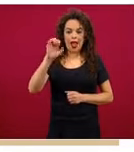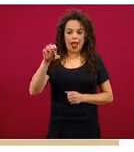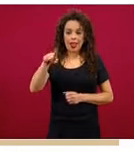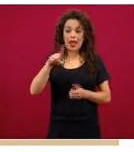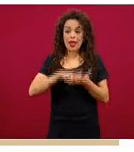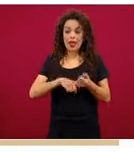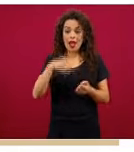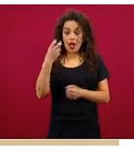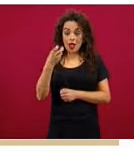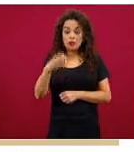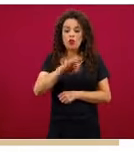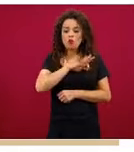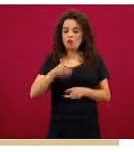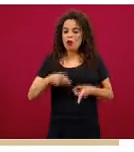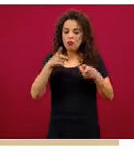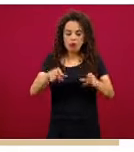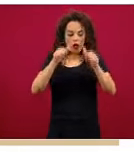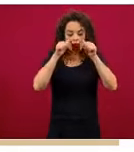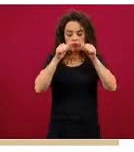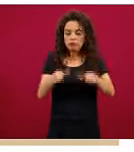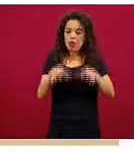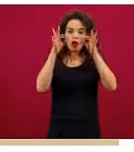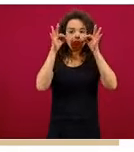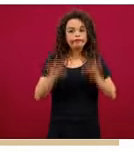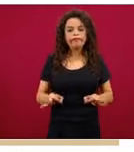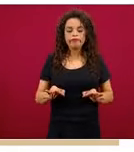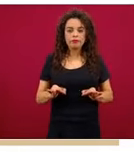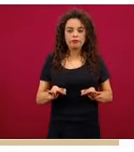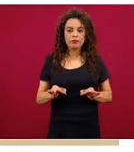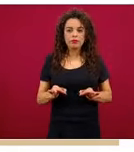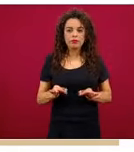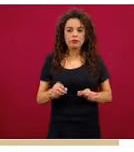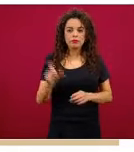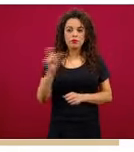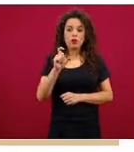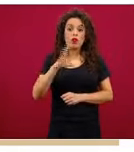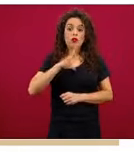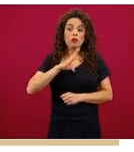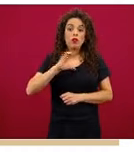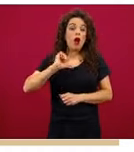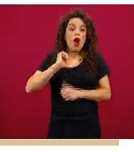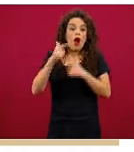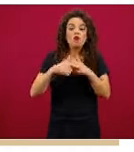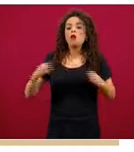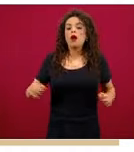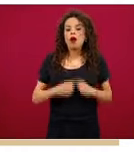pueden atender plenamente a los pacientes en una situación